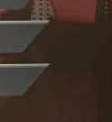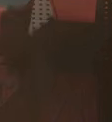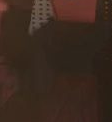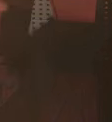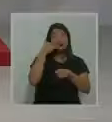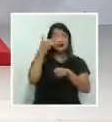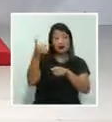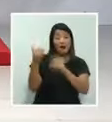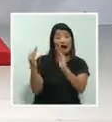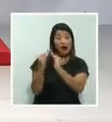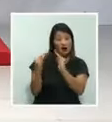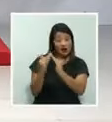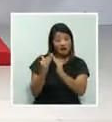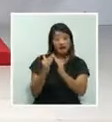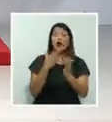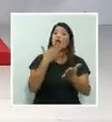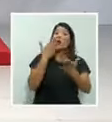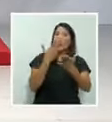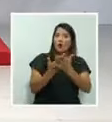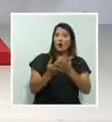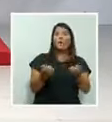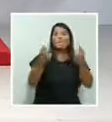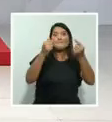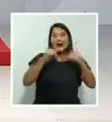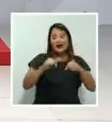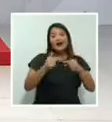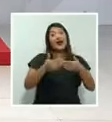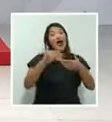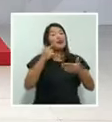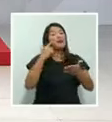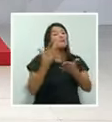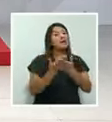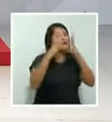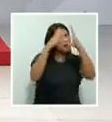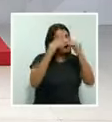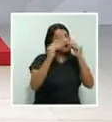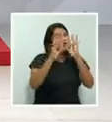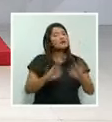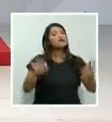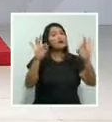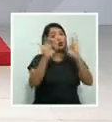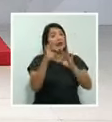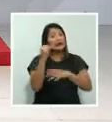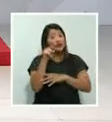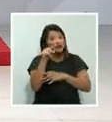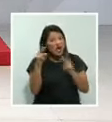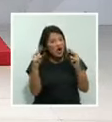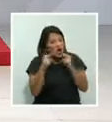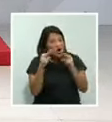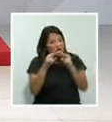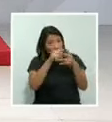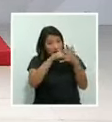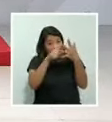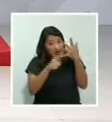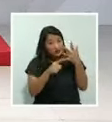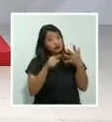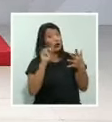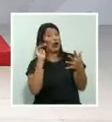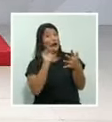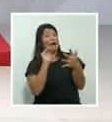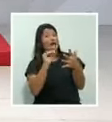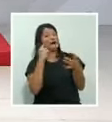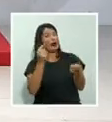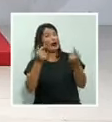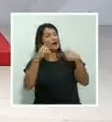telefónica. Bueno, eso de validar es importantísimo, así que si también usted conoce a alguna de estas personas, avísele para que no se pierda la oportunidad de